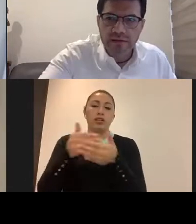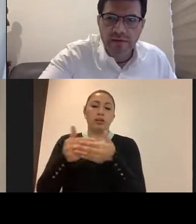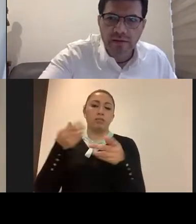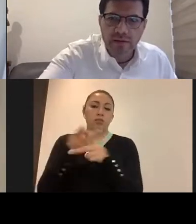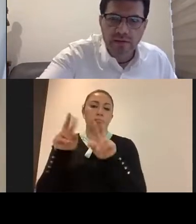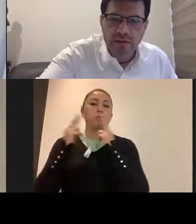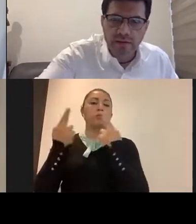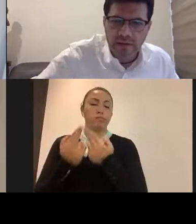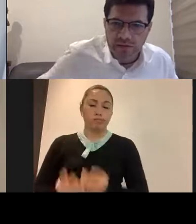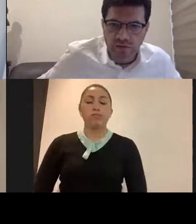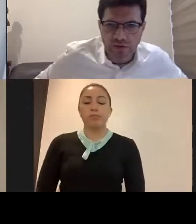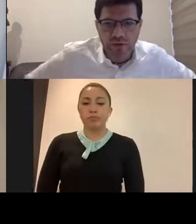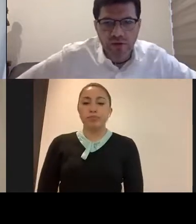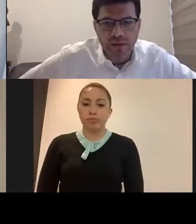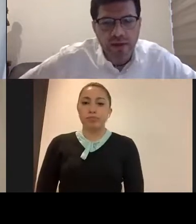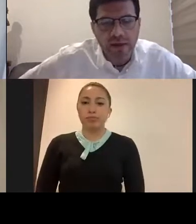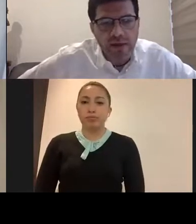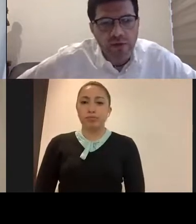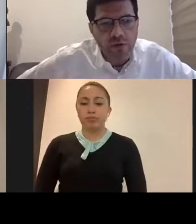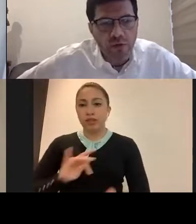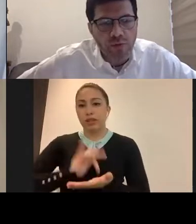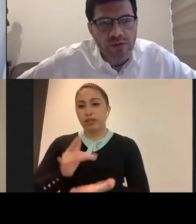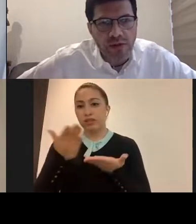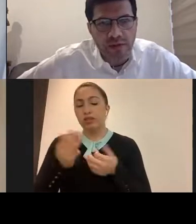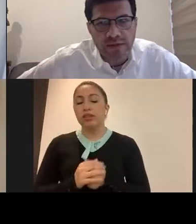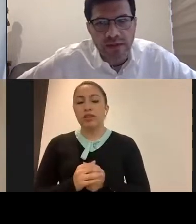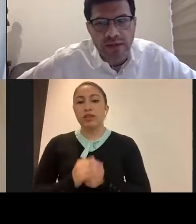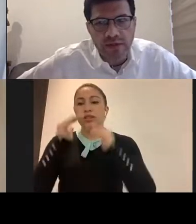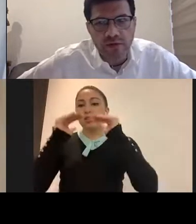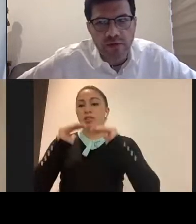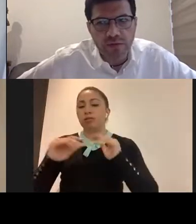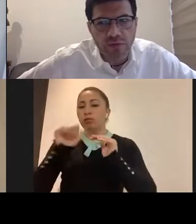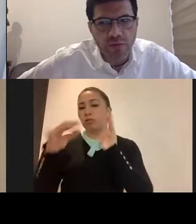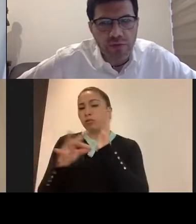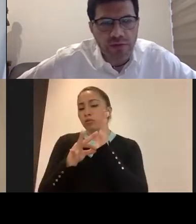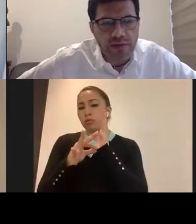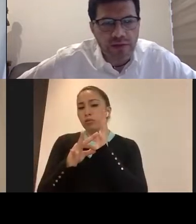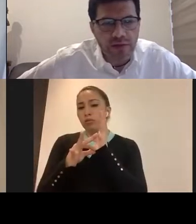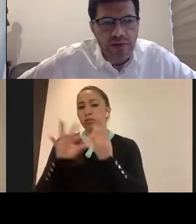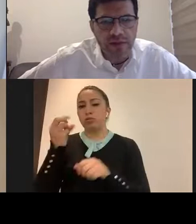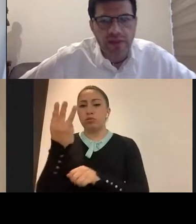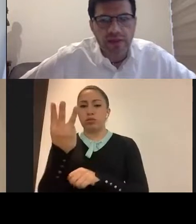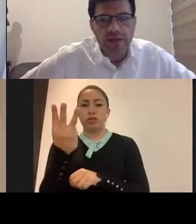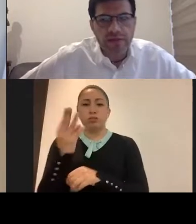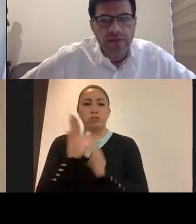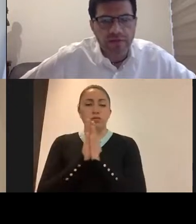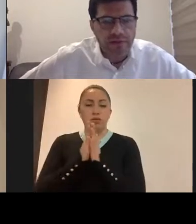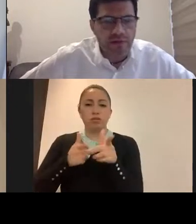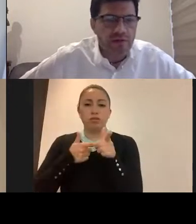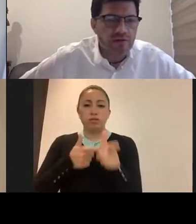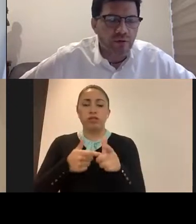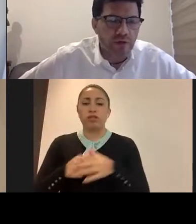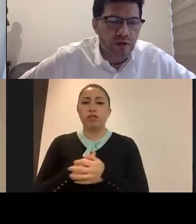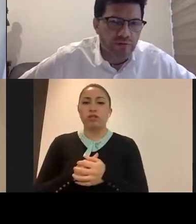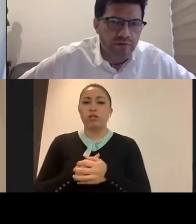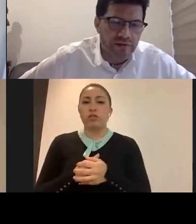gracias. La sesión anterior también. Continuamos, si es tan amable, secretario, con el punto número 3 del orden del día, referente a